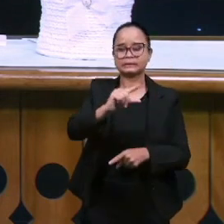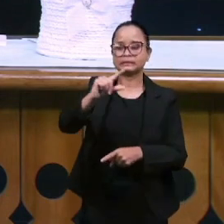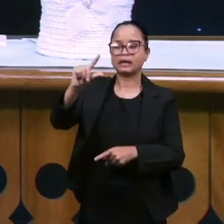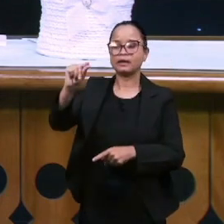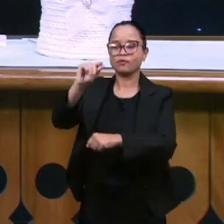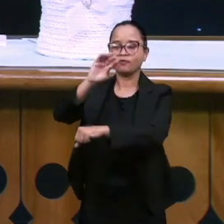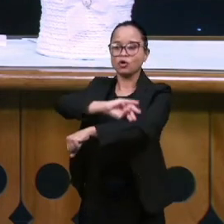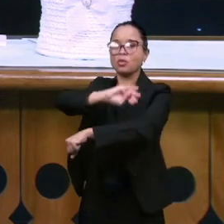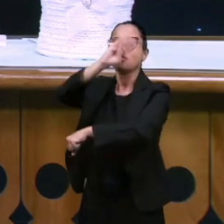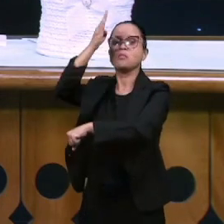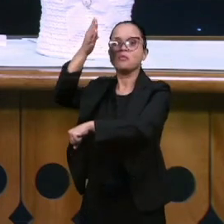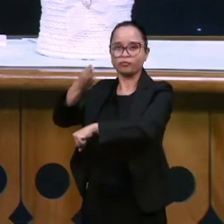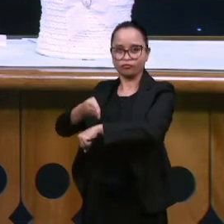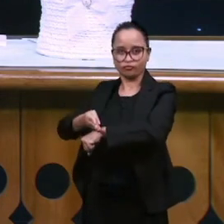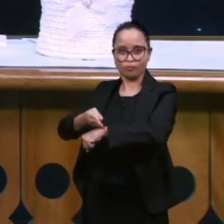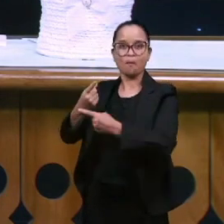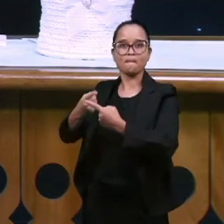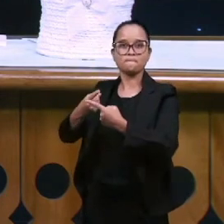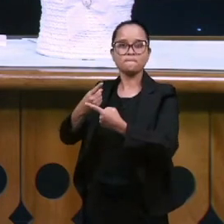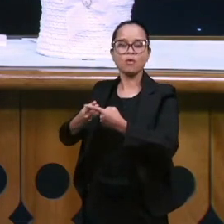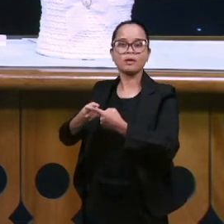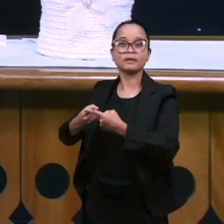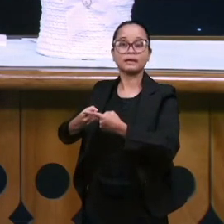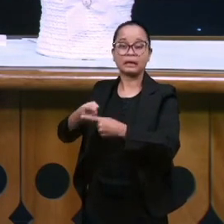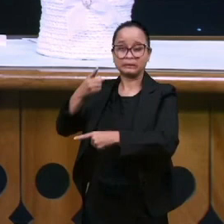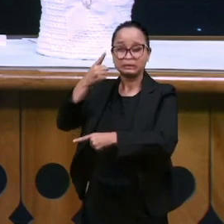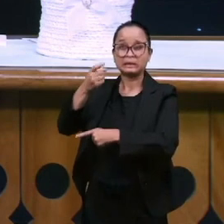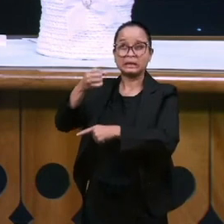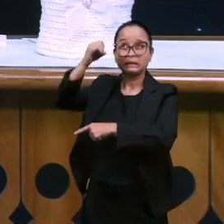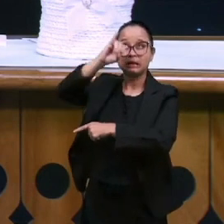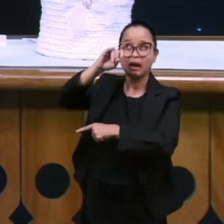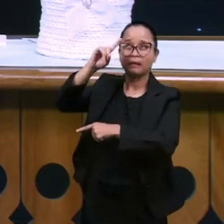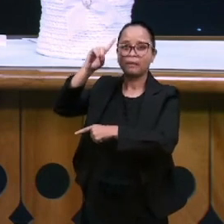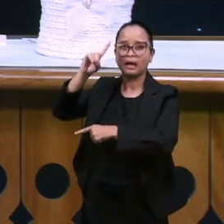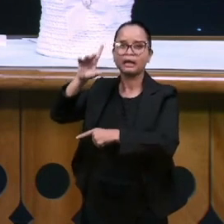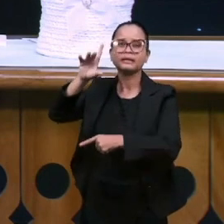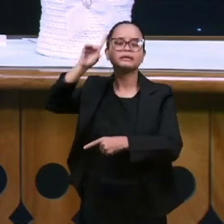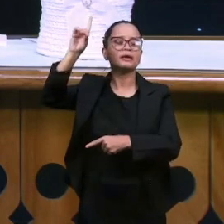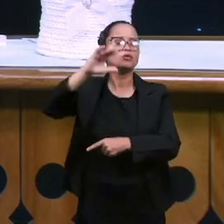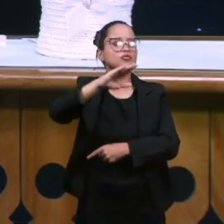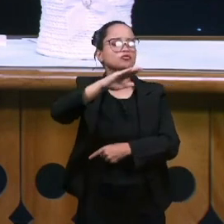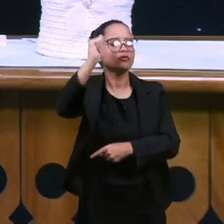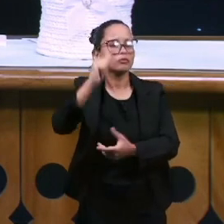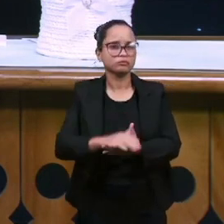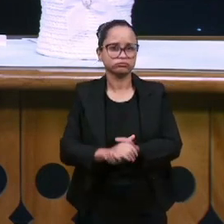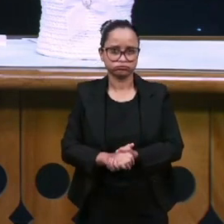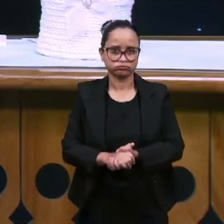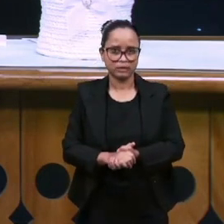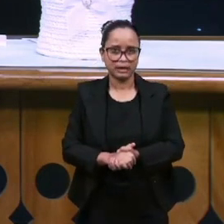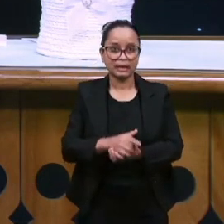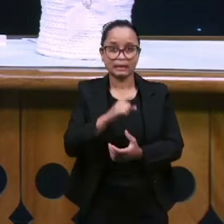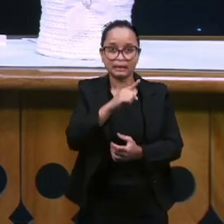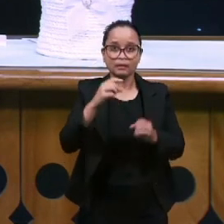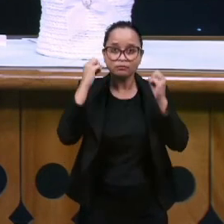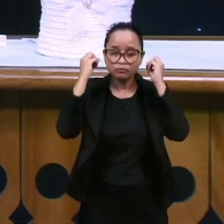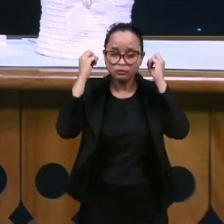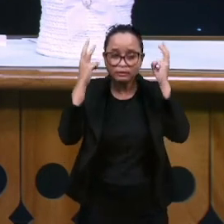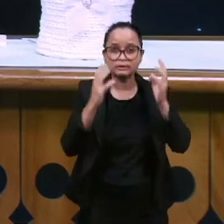Pisga, y allá Dios lo llamó. Le dijo: Moisés, tú no vas a descender más, tú vas a morir aquí.